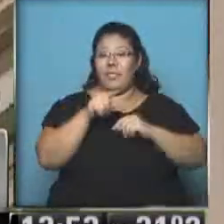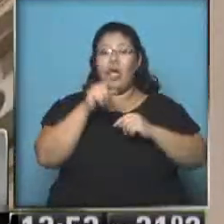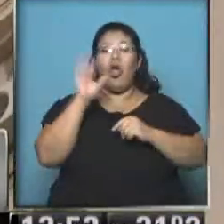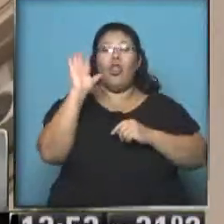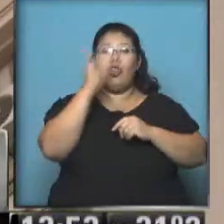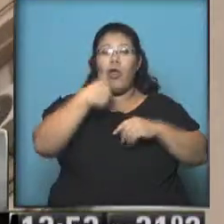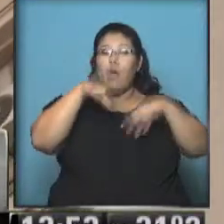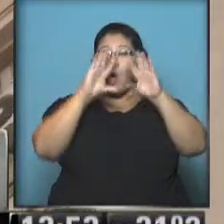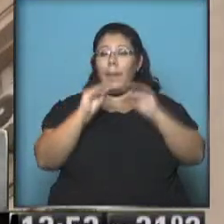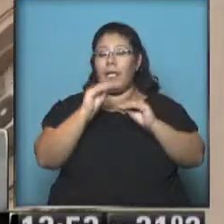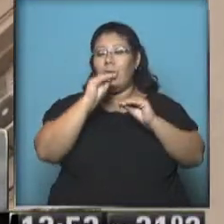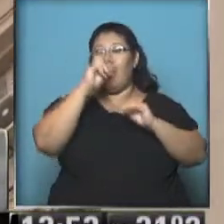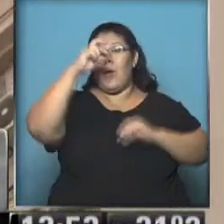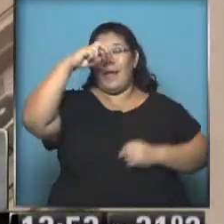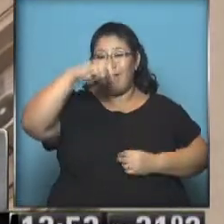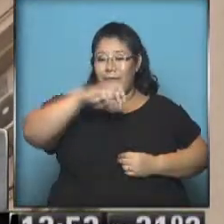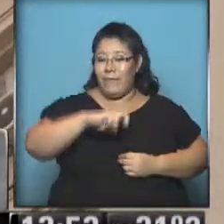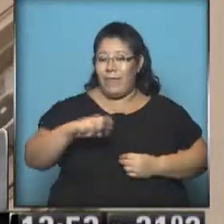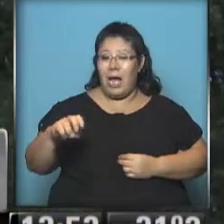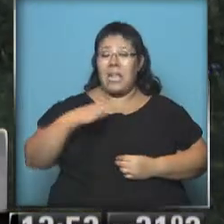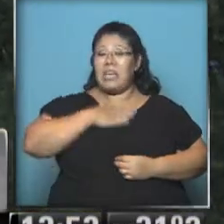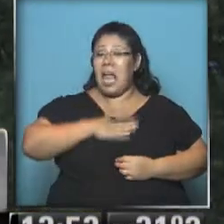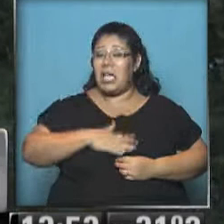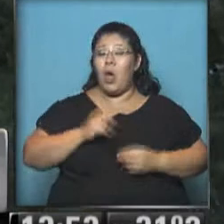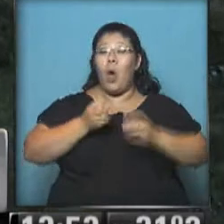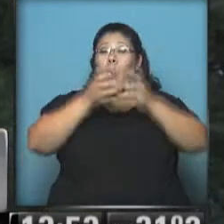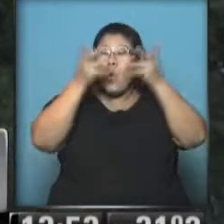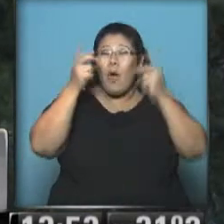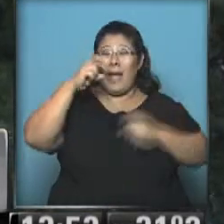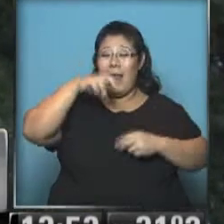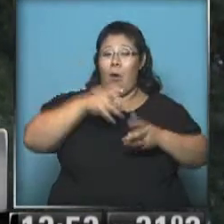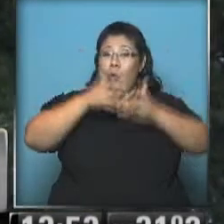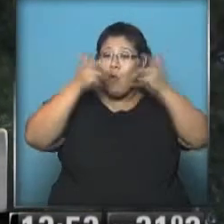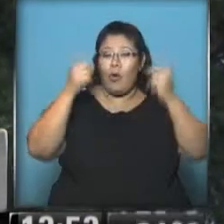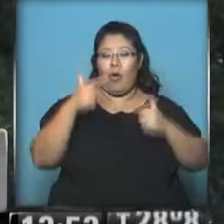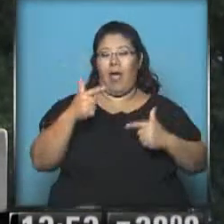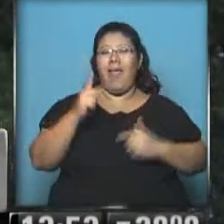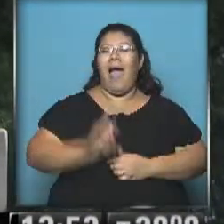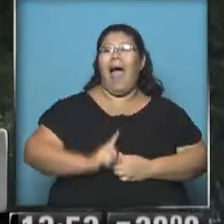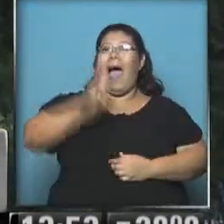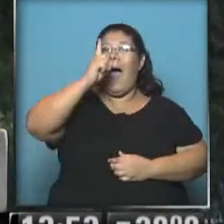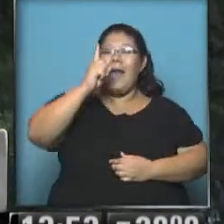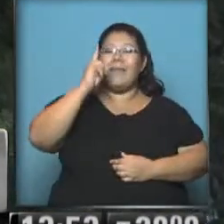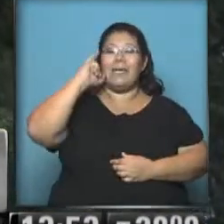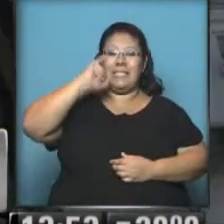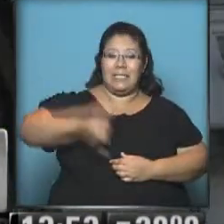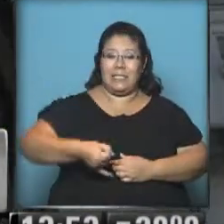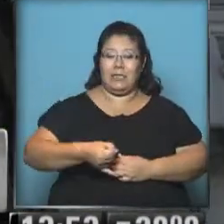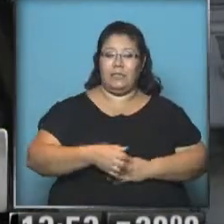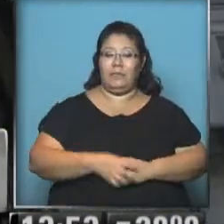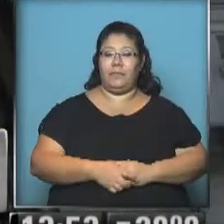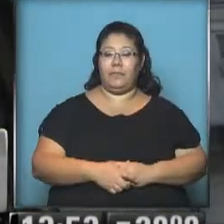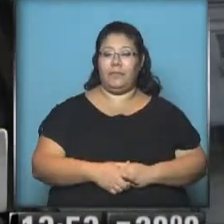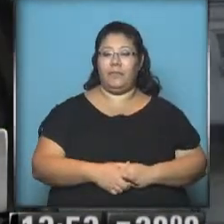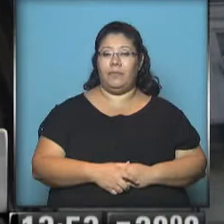todos tranquilamente por las escaleras. Las escaleras no están inundadas de humo. Como vemos, son los pisos superiores los que están afectados. Y